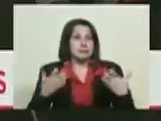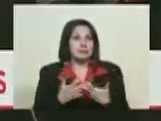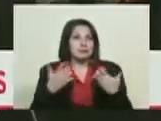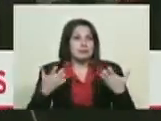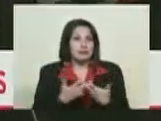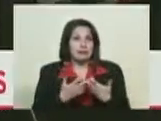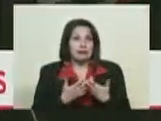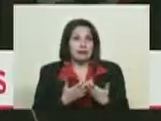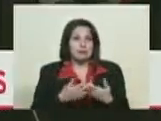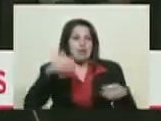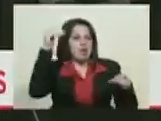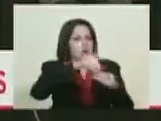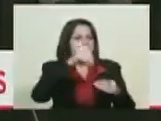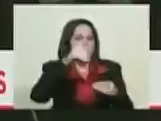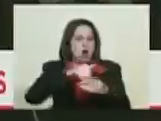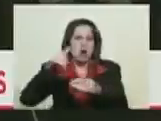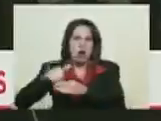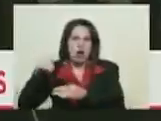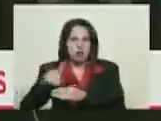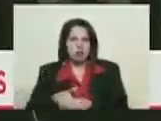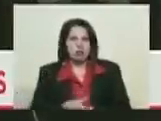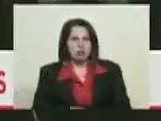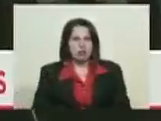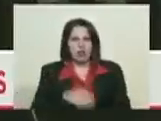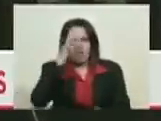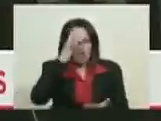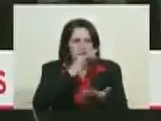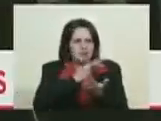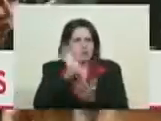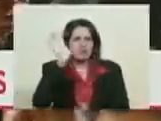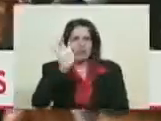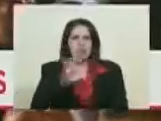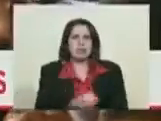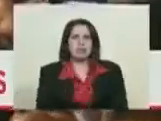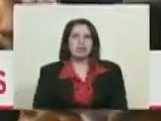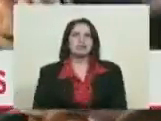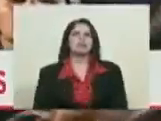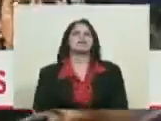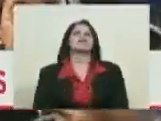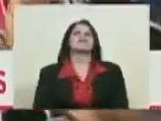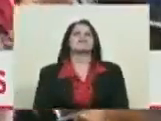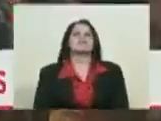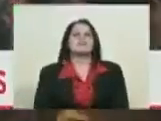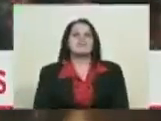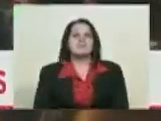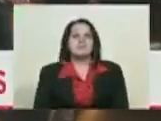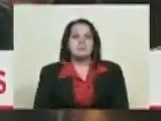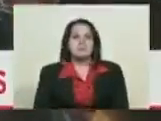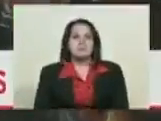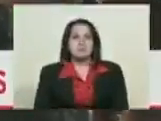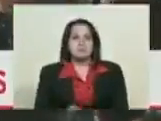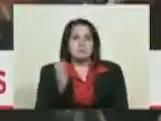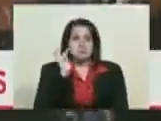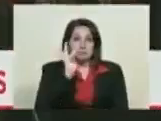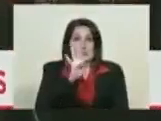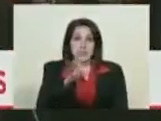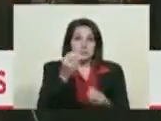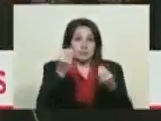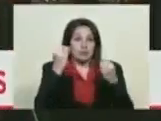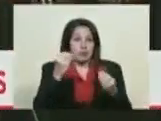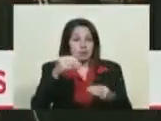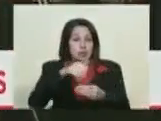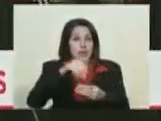más sale a votar, más tiene fe en su patria. ¿Ustedes se imaginan que en las elecciones